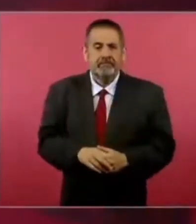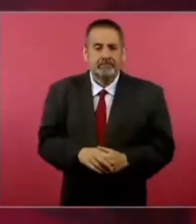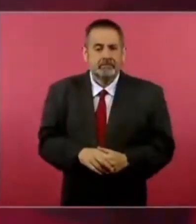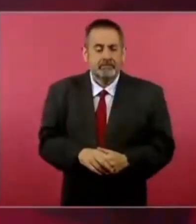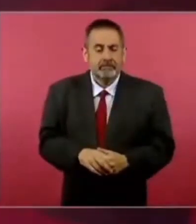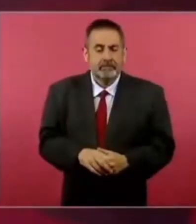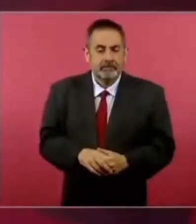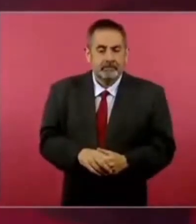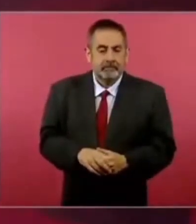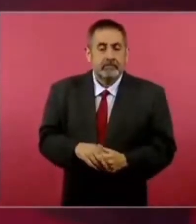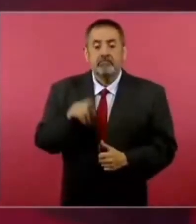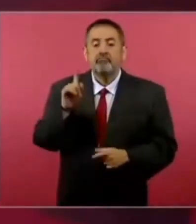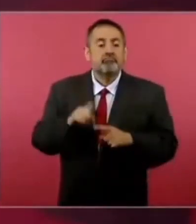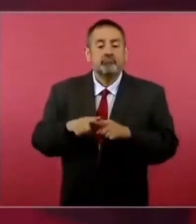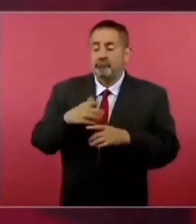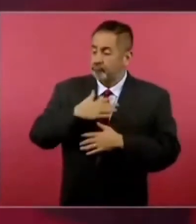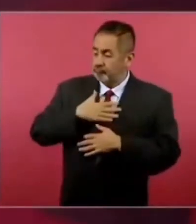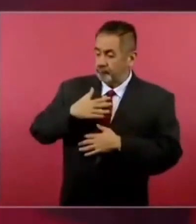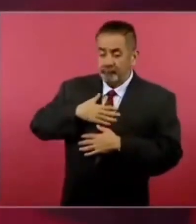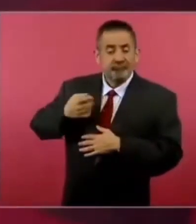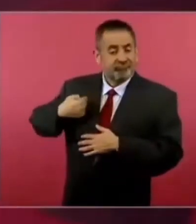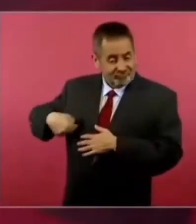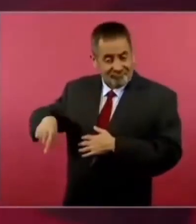Cuando ese programa lo creamos nosotros,